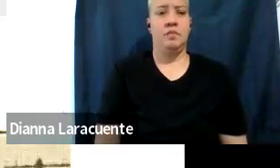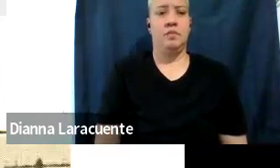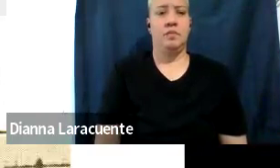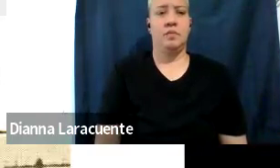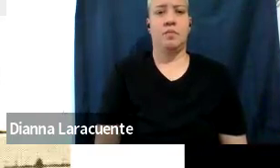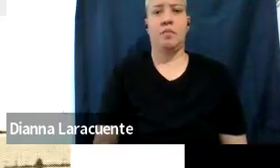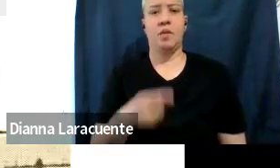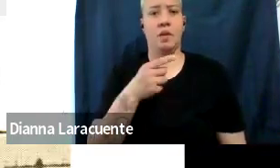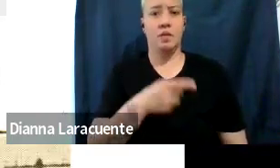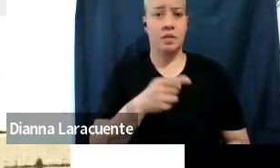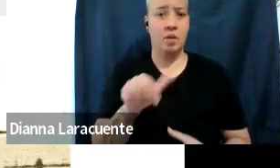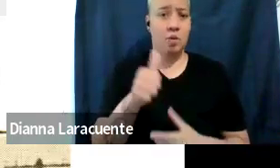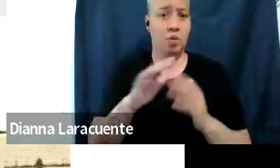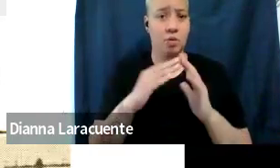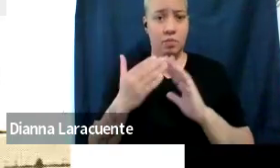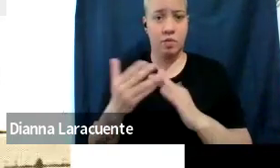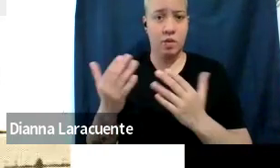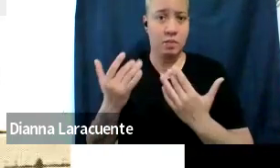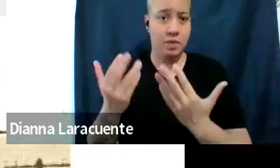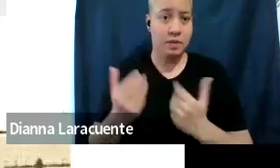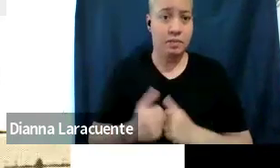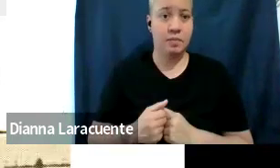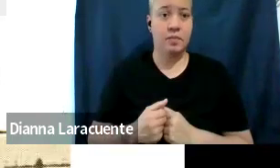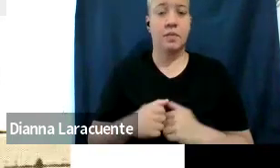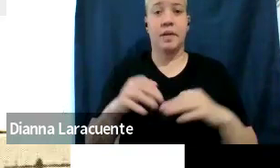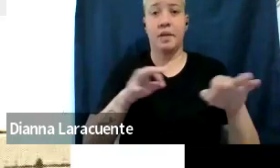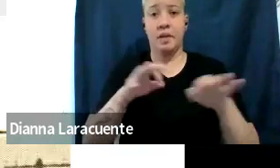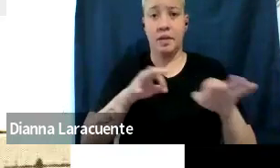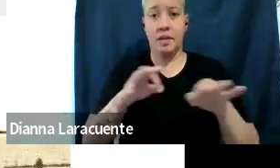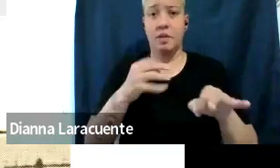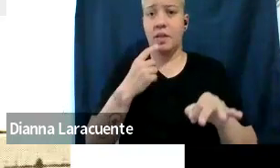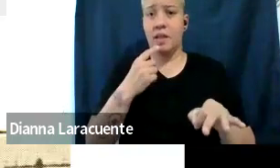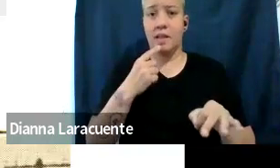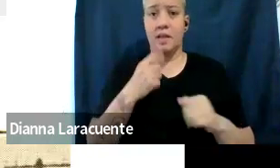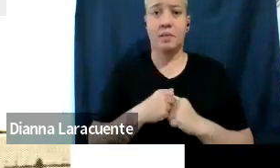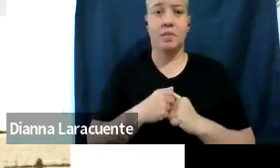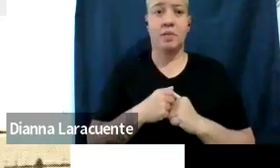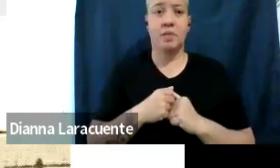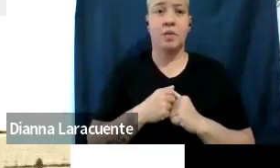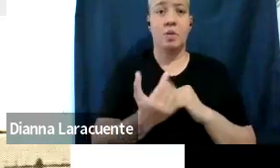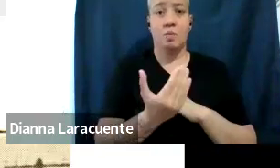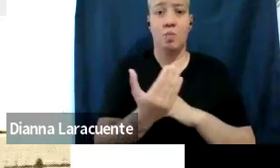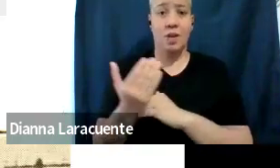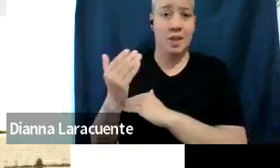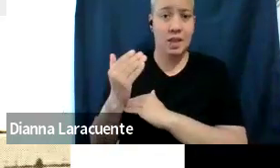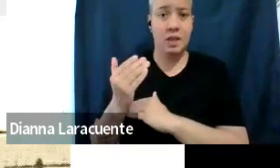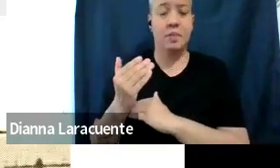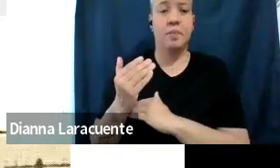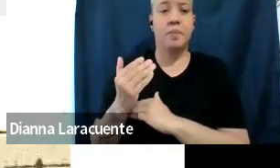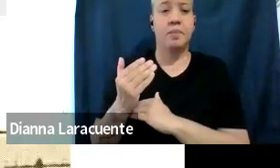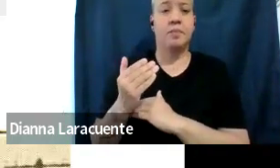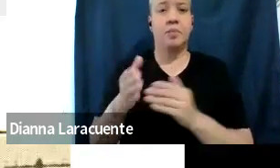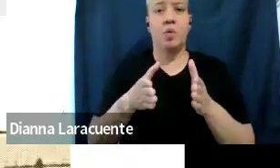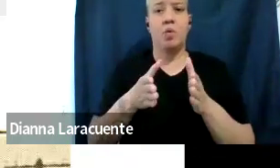Este es en otro de los pueblos que lo están esperando. Fíjense, la descripción decía: por el día los caminos